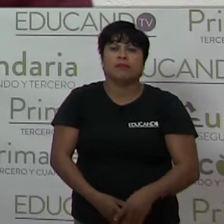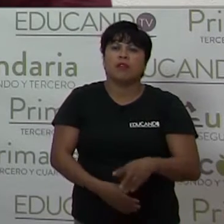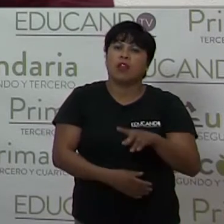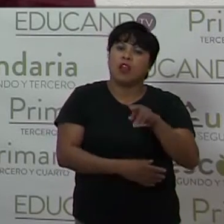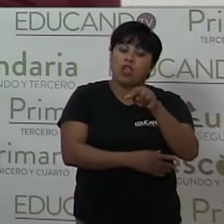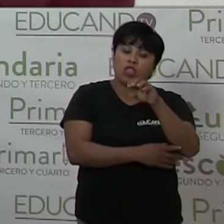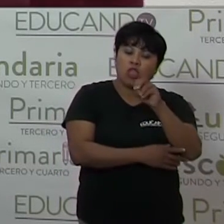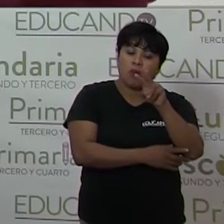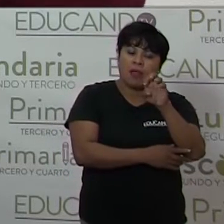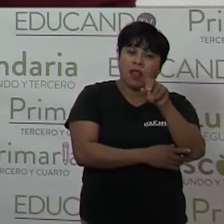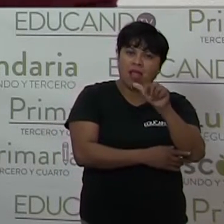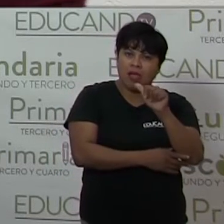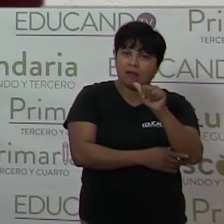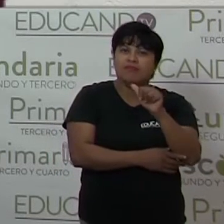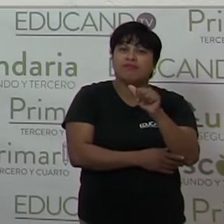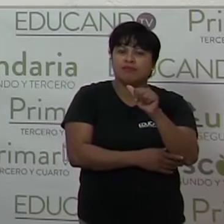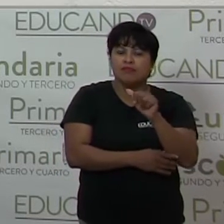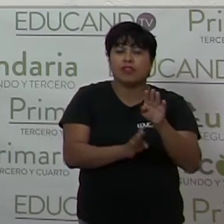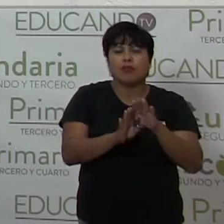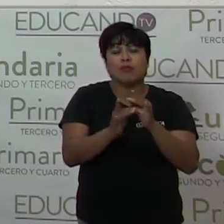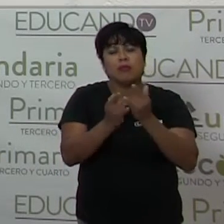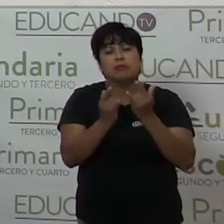y novelas